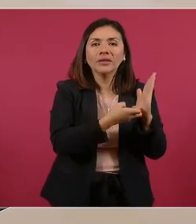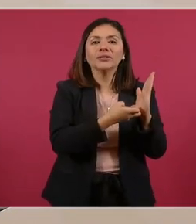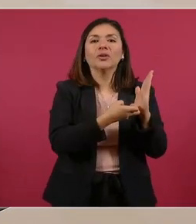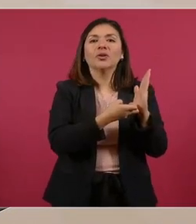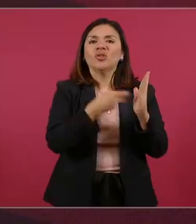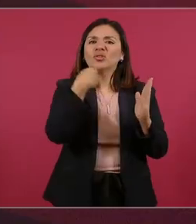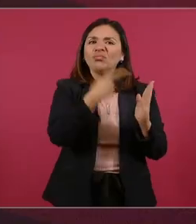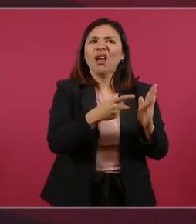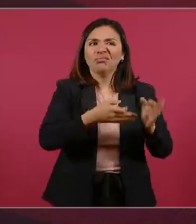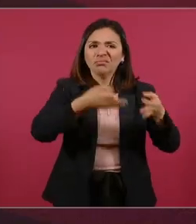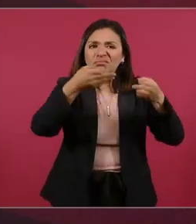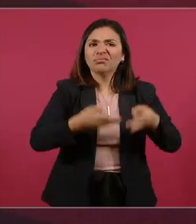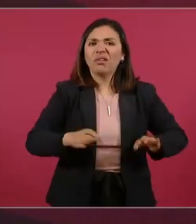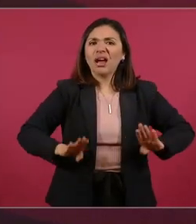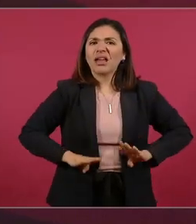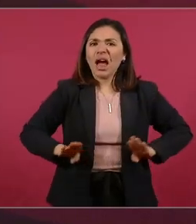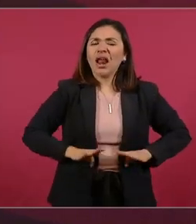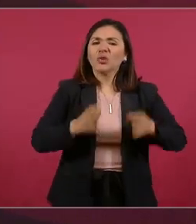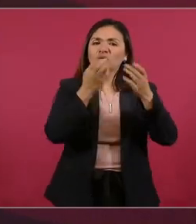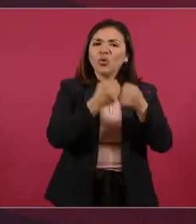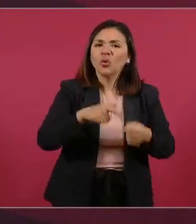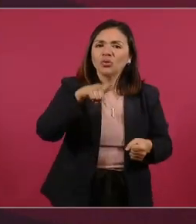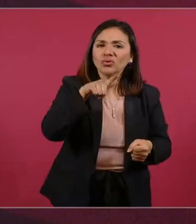su carácter social,